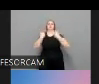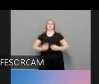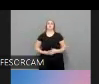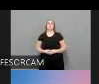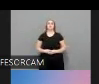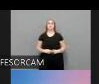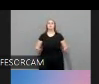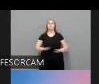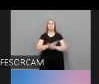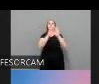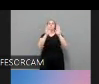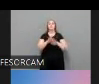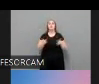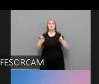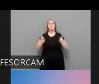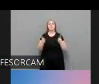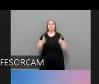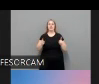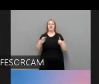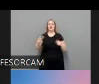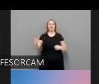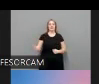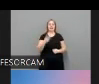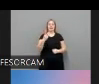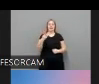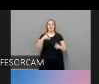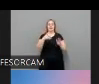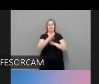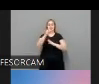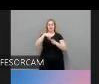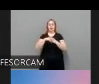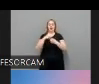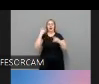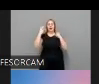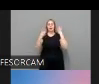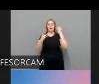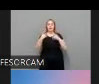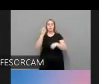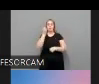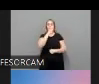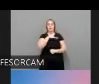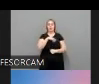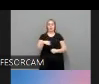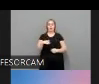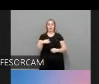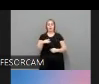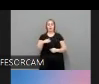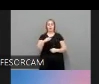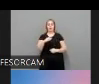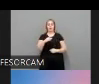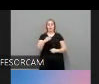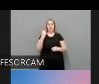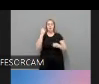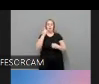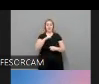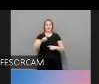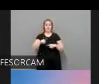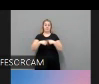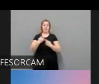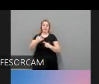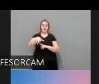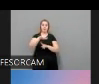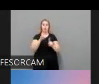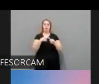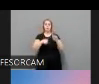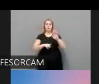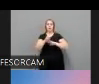Por último, la prevención terciaria se compone de todas las actividades que están dirigidas hacia la población infantil y a su entorno, con el objetivo de mejorar su